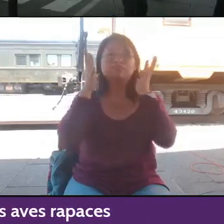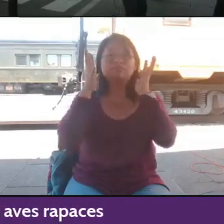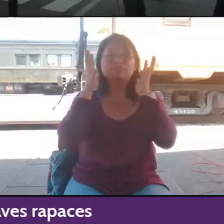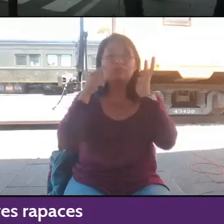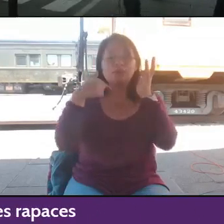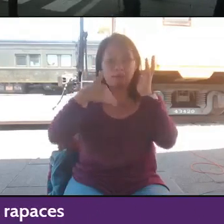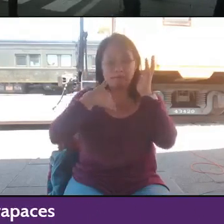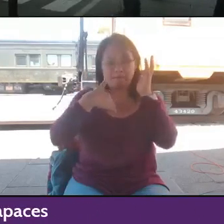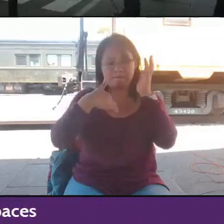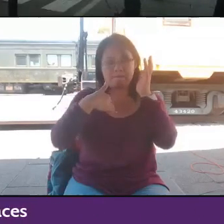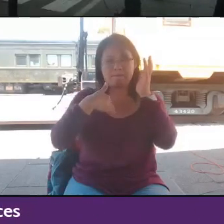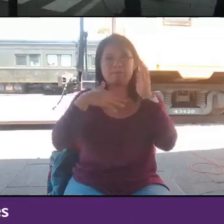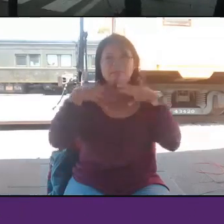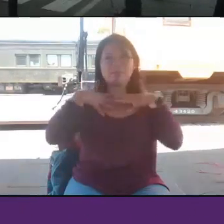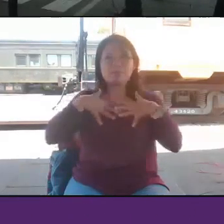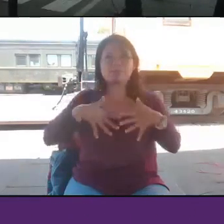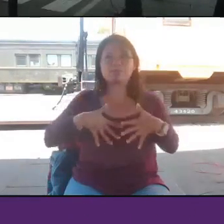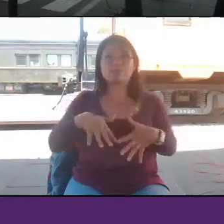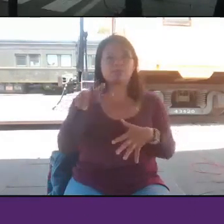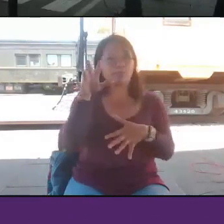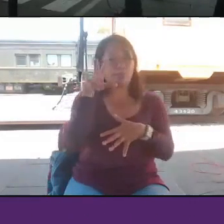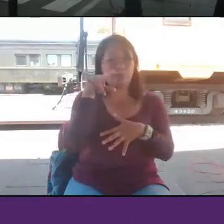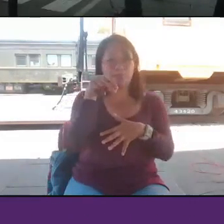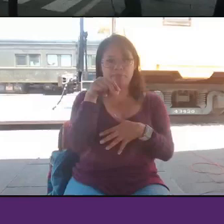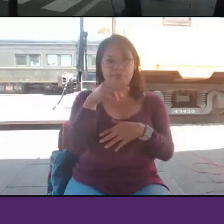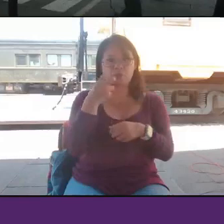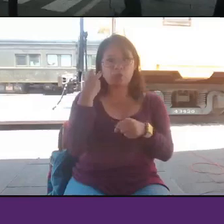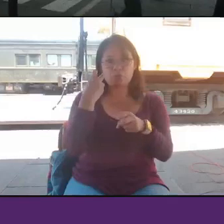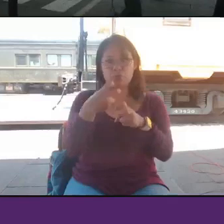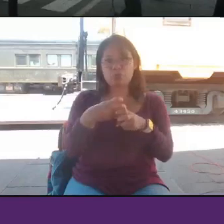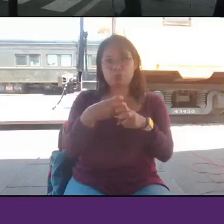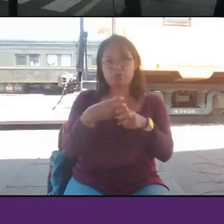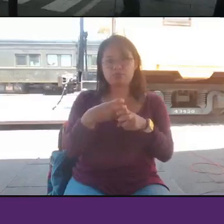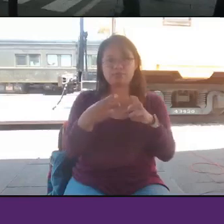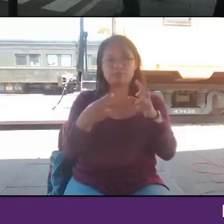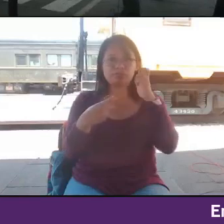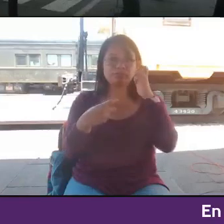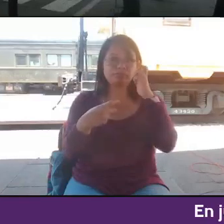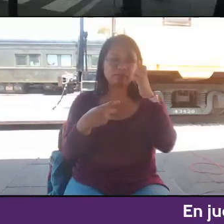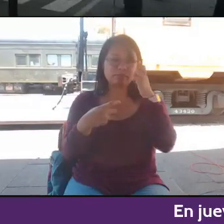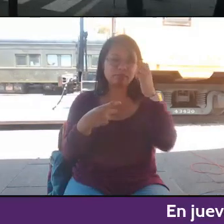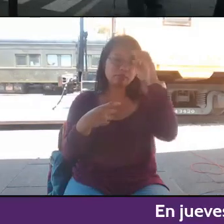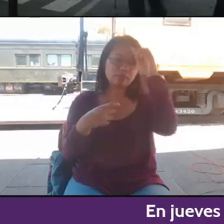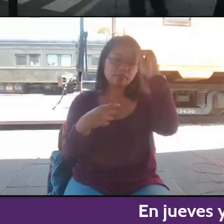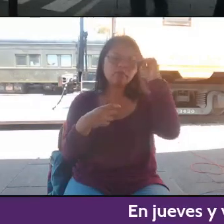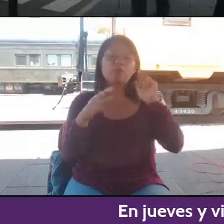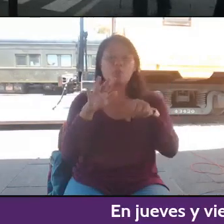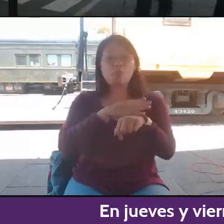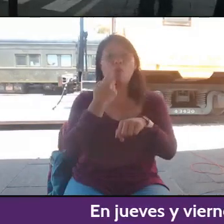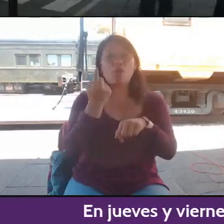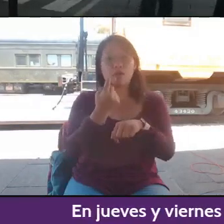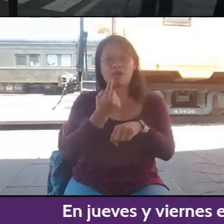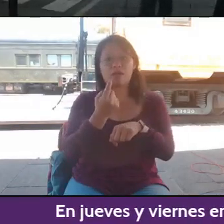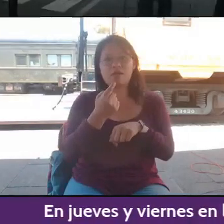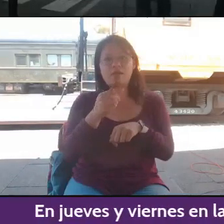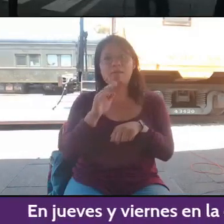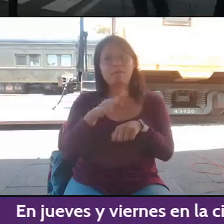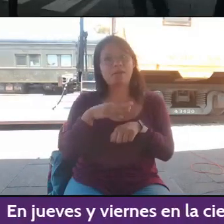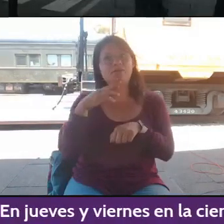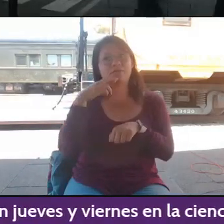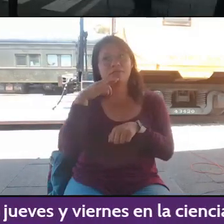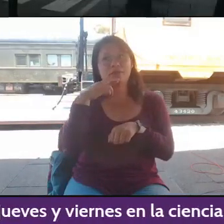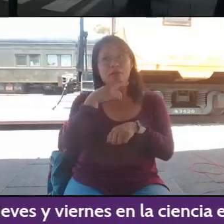como abrazarle. Estos no, estos son de plumas mucho más rígidas y pegadas al cuerpo, porque estos necesitan más velocidad para volar,